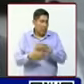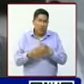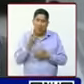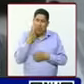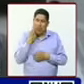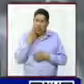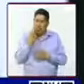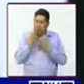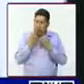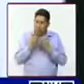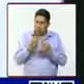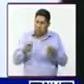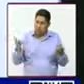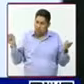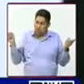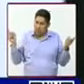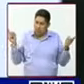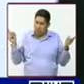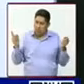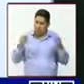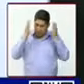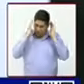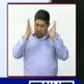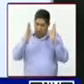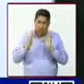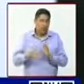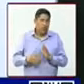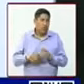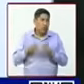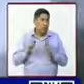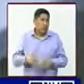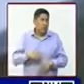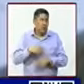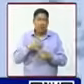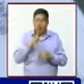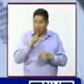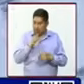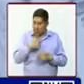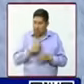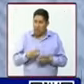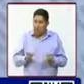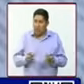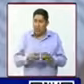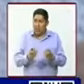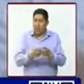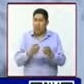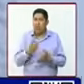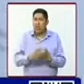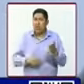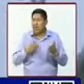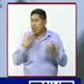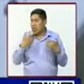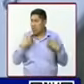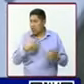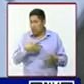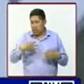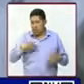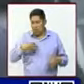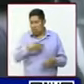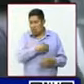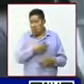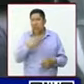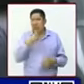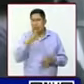han lanzado norma nacional de atención de pacientes con cáncer de mama, de cáncer de cuello